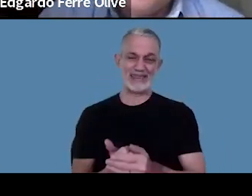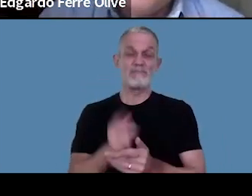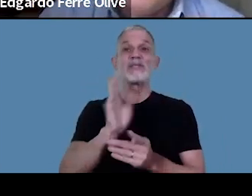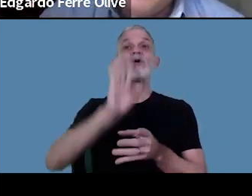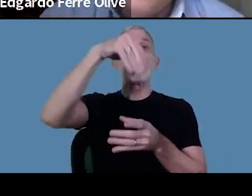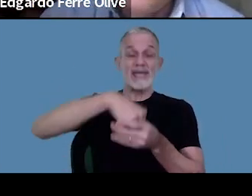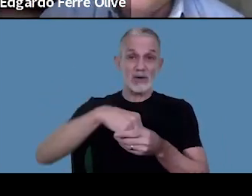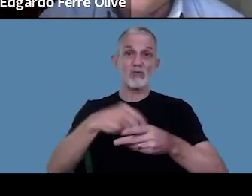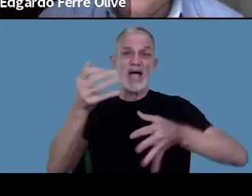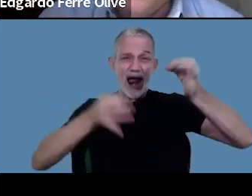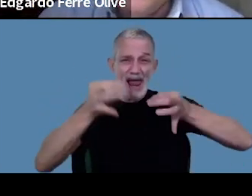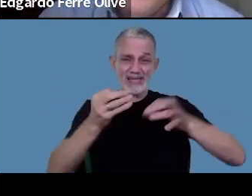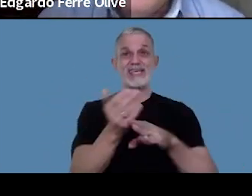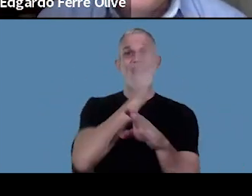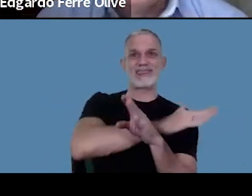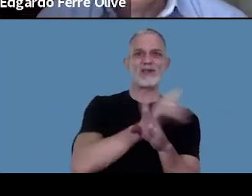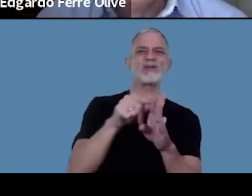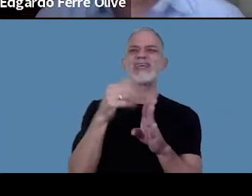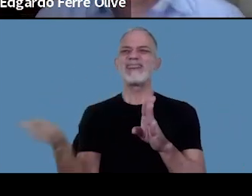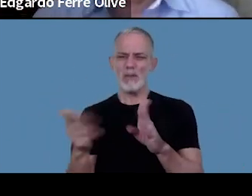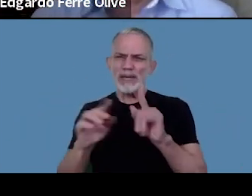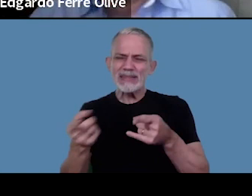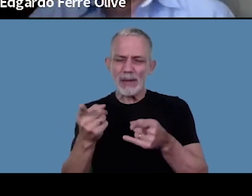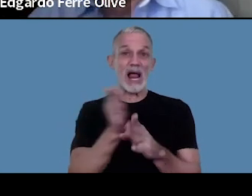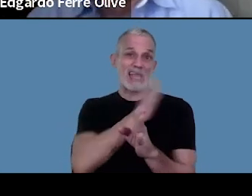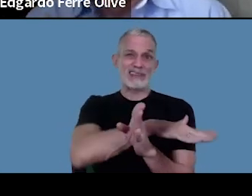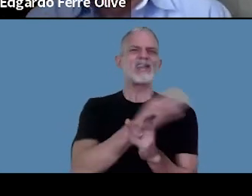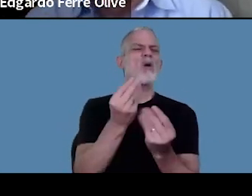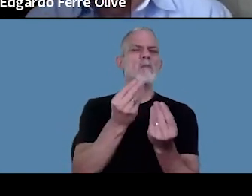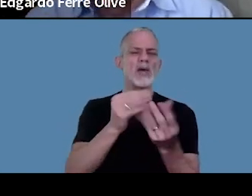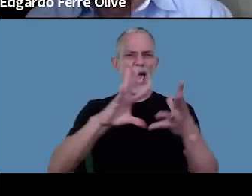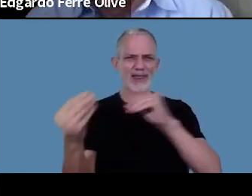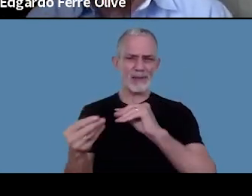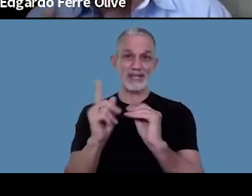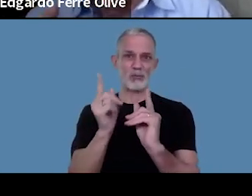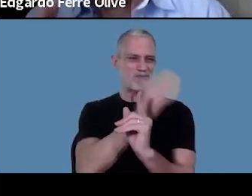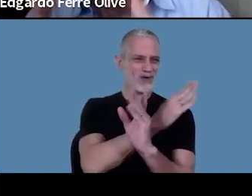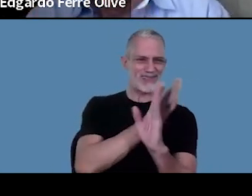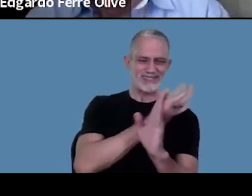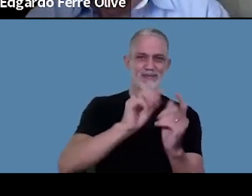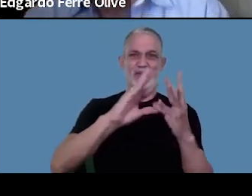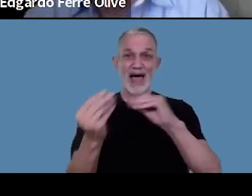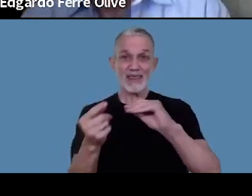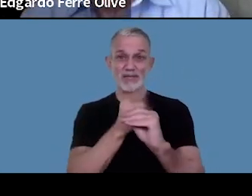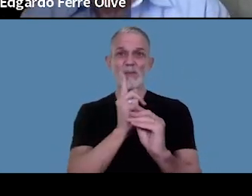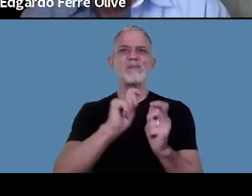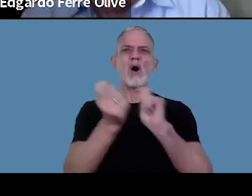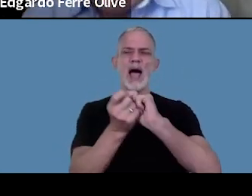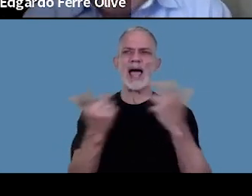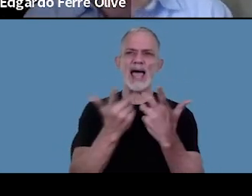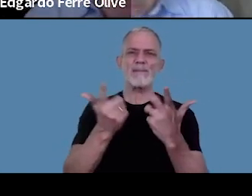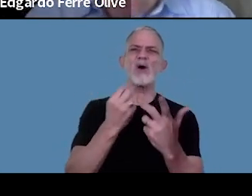los análisis anteriores y posteriores. Anteriores, adaptando, por ejemplo, al cambio de la matriz